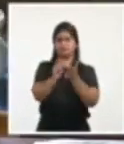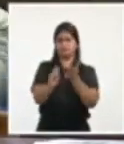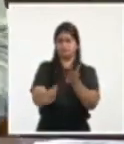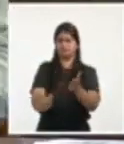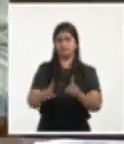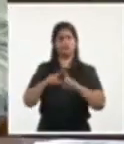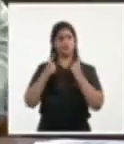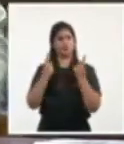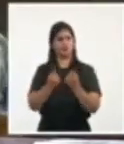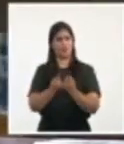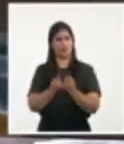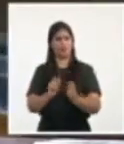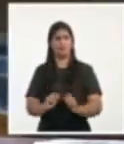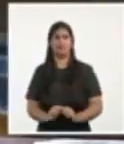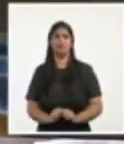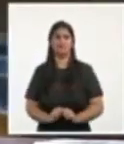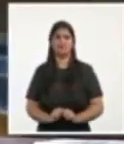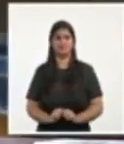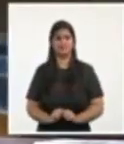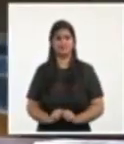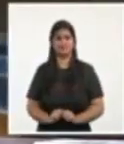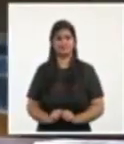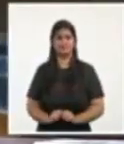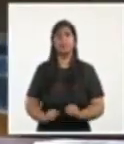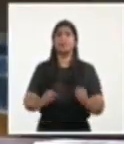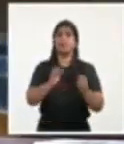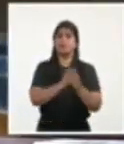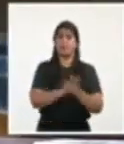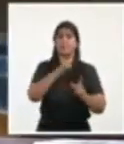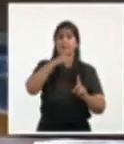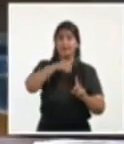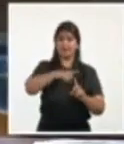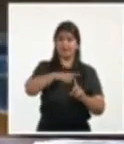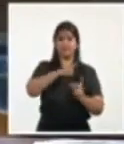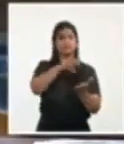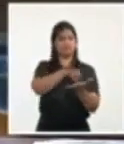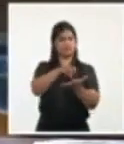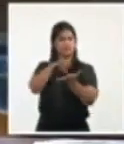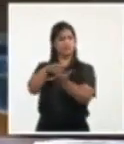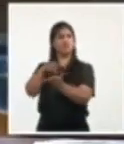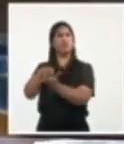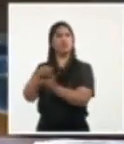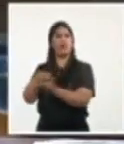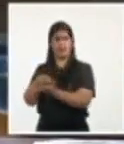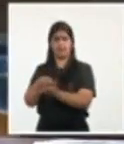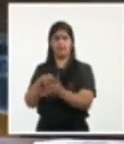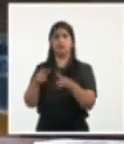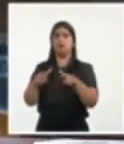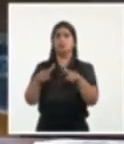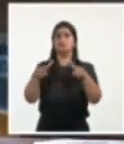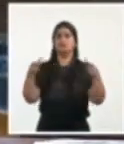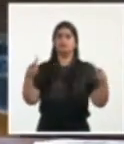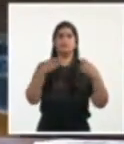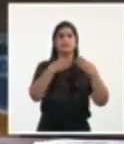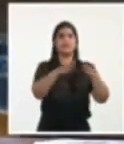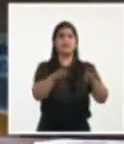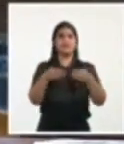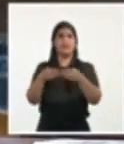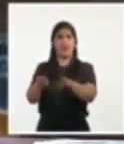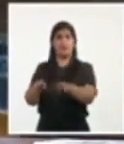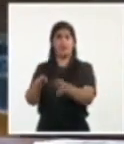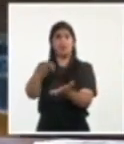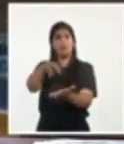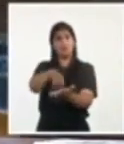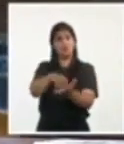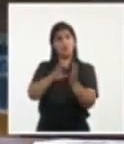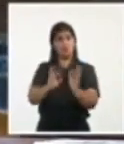en Matanzas no hay hospitales de campaña. En Matanzas hay hospitales de campaña. En Matanzas los centros que se han estado